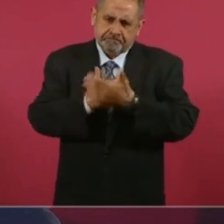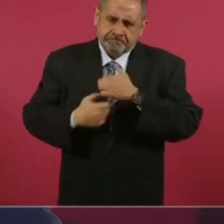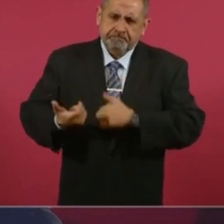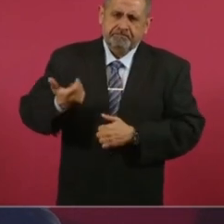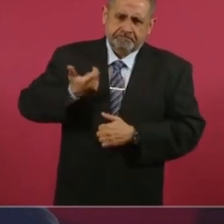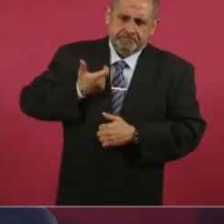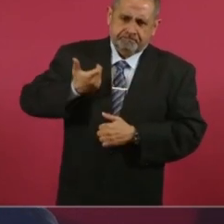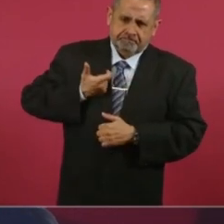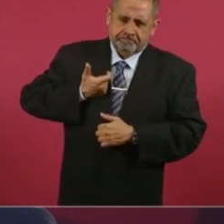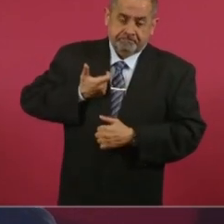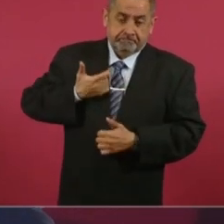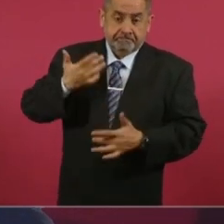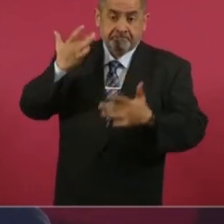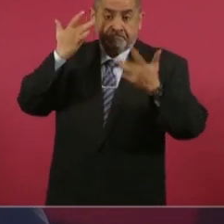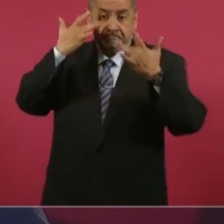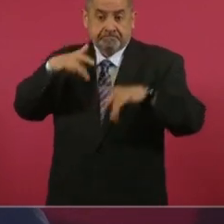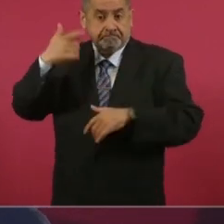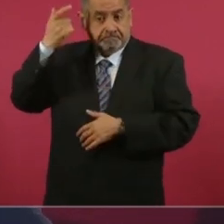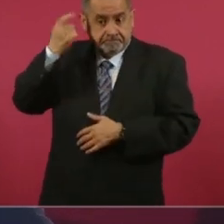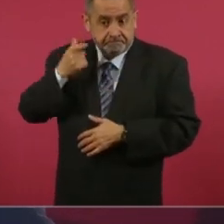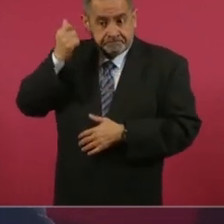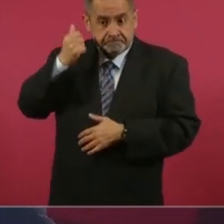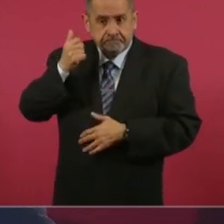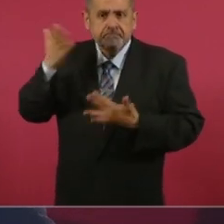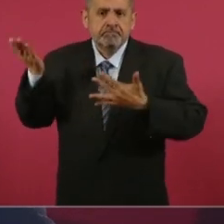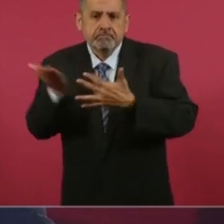Por eso muchos